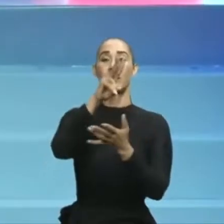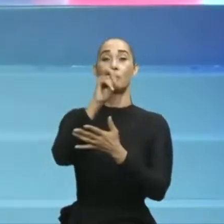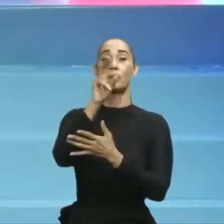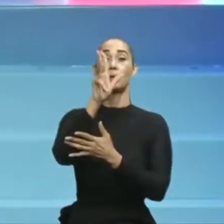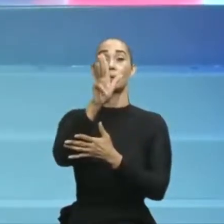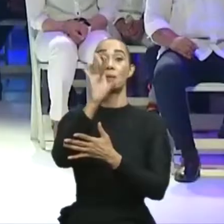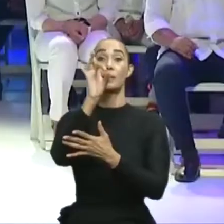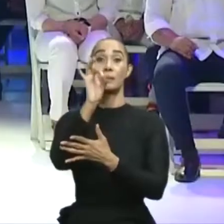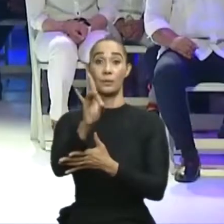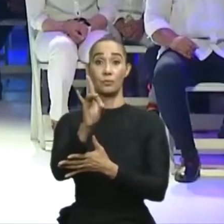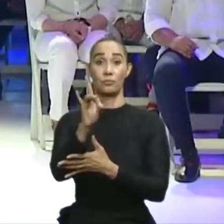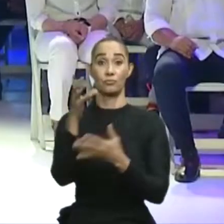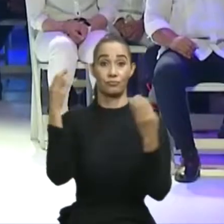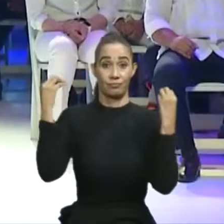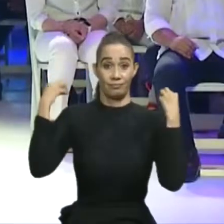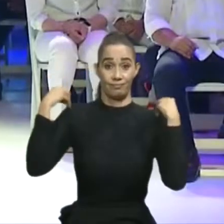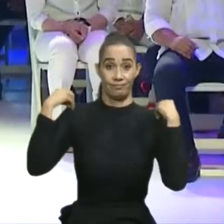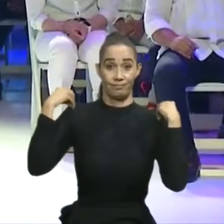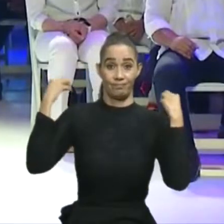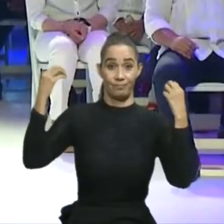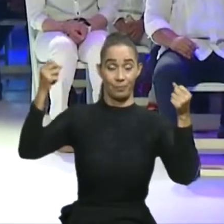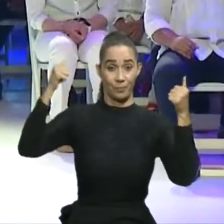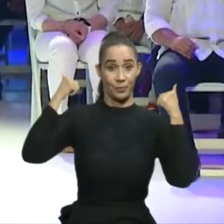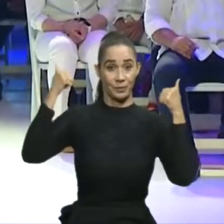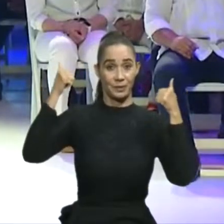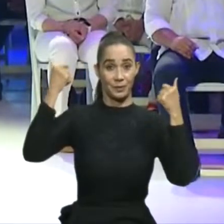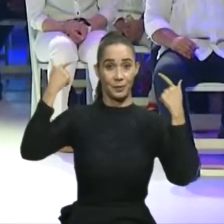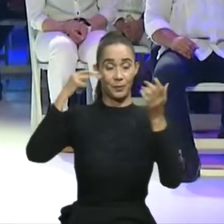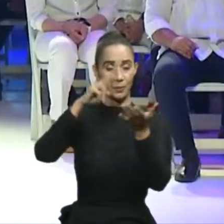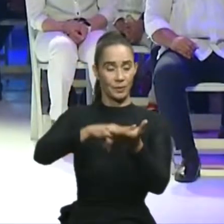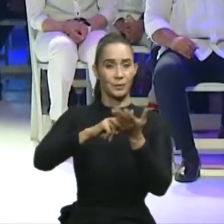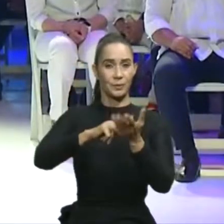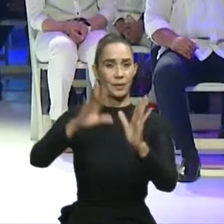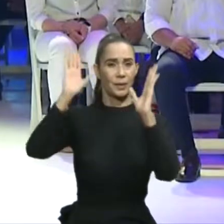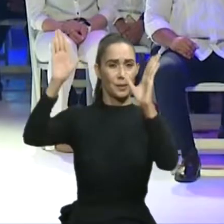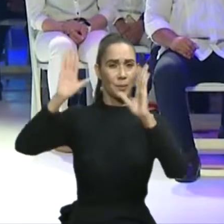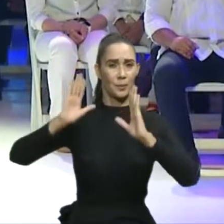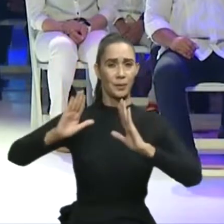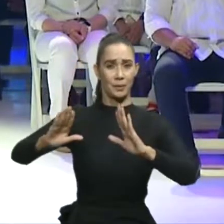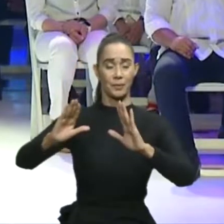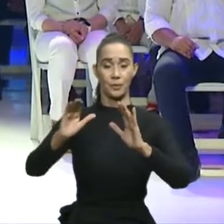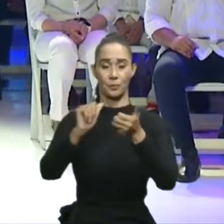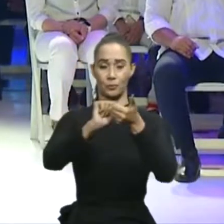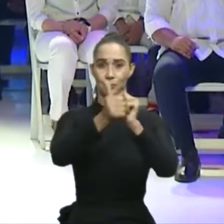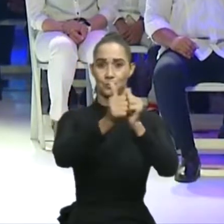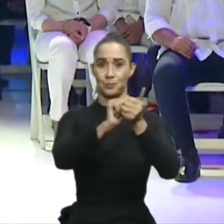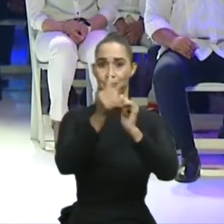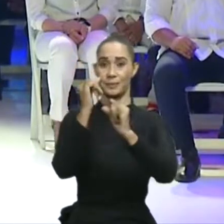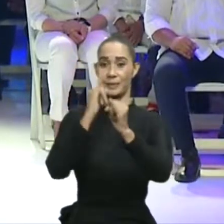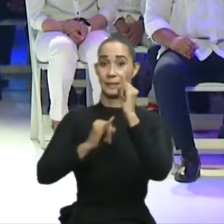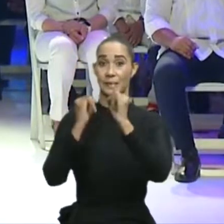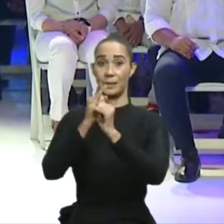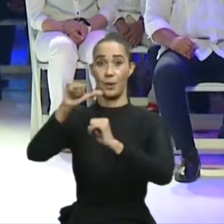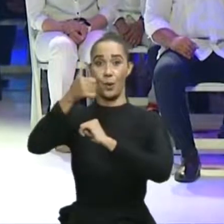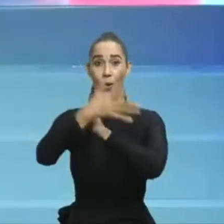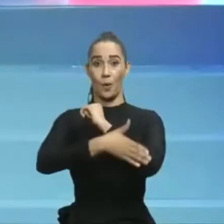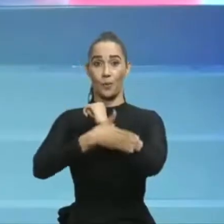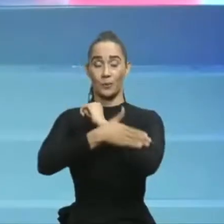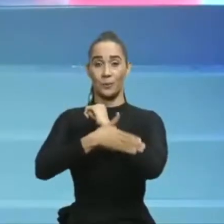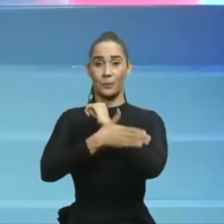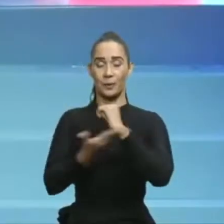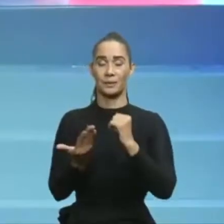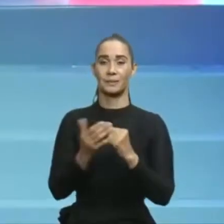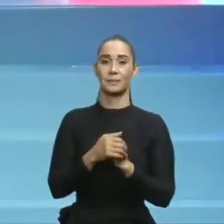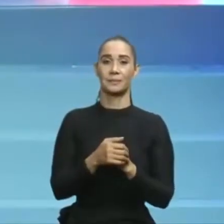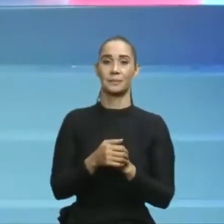y nuestros deportistas han logrado excelentes resultados en distintas competiciones internacionales con una actuación